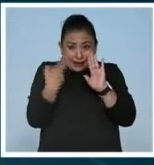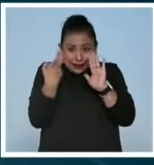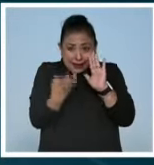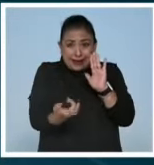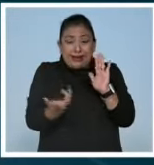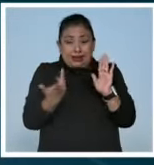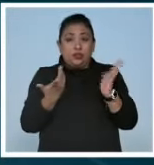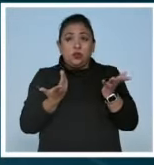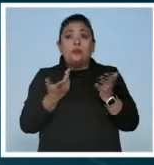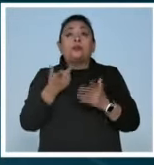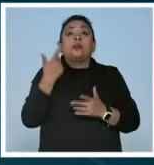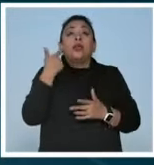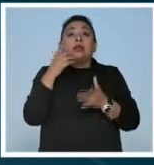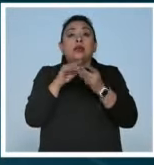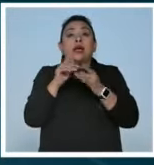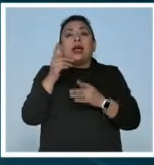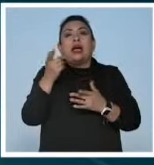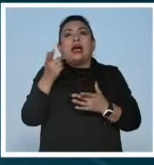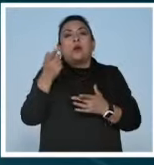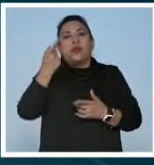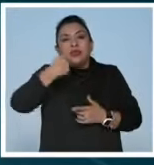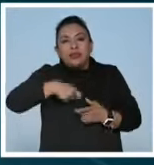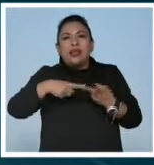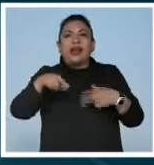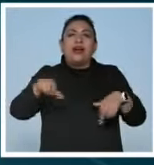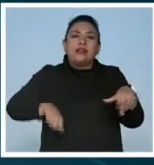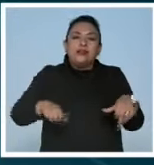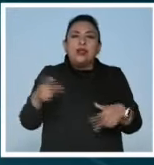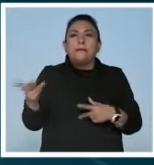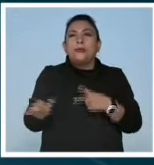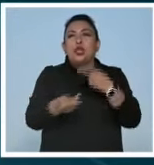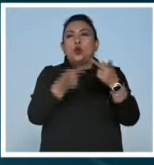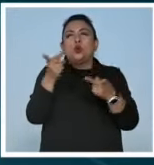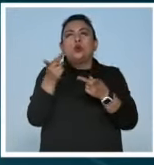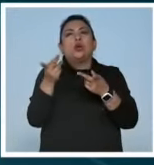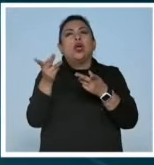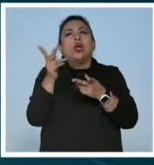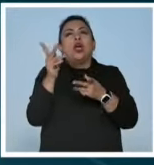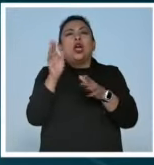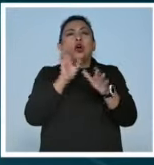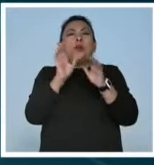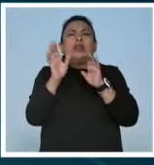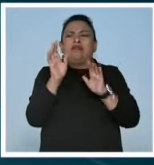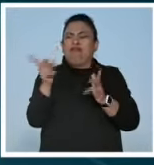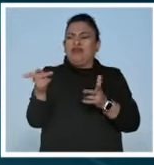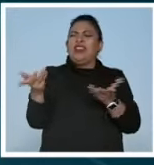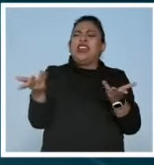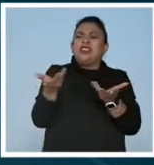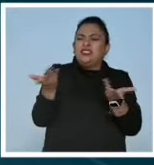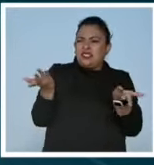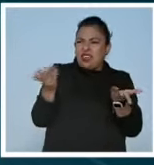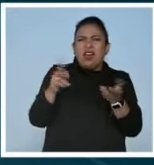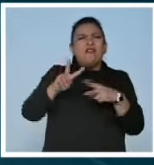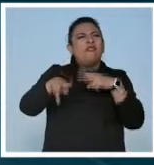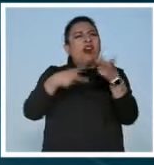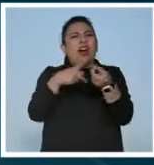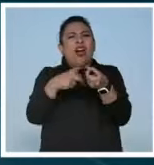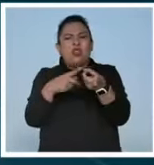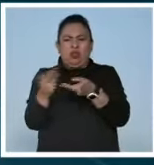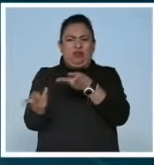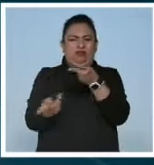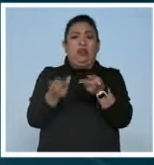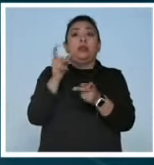ello. Se habló de su identidad, sus actividades, se cuestionó en los medios de comunicación qué es lo que estaba haciendo o a dónde iba.